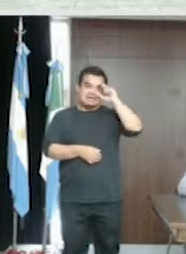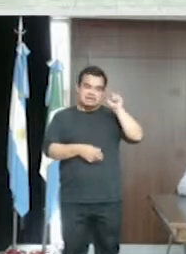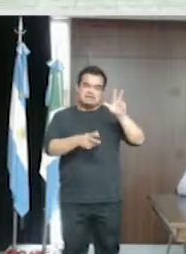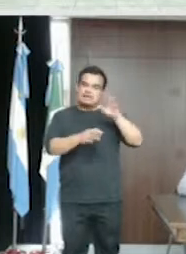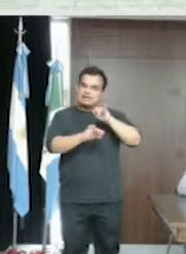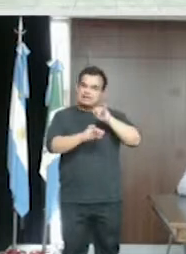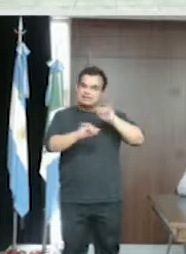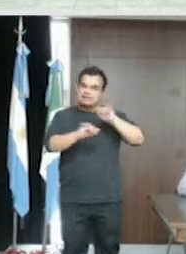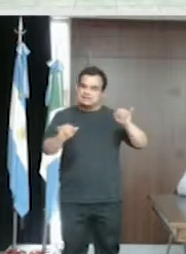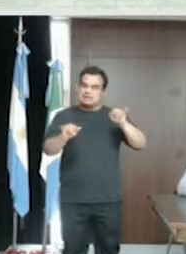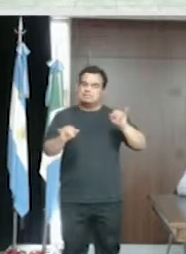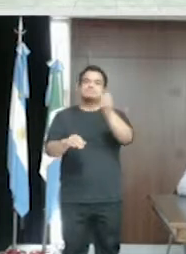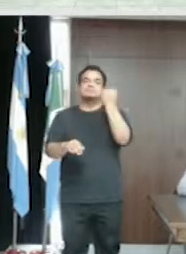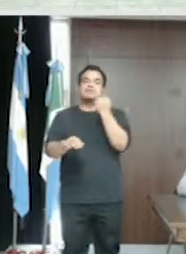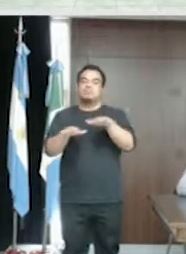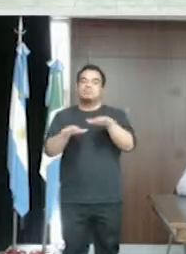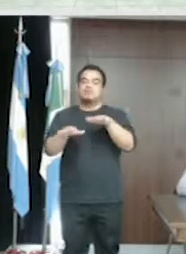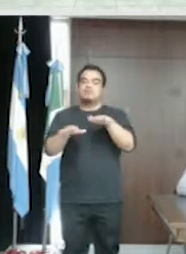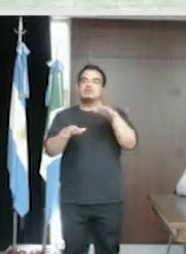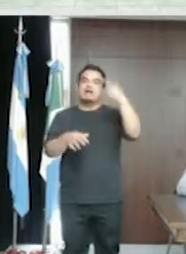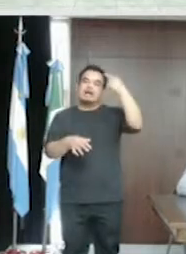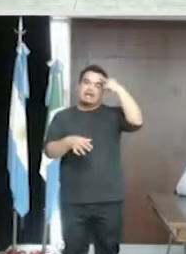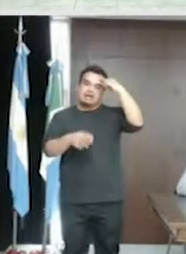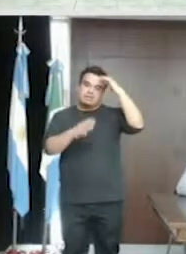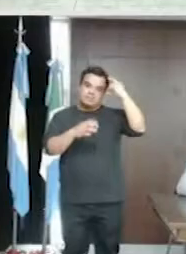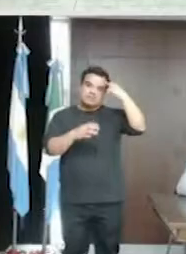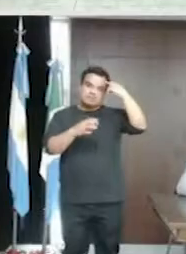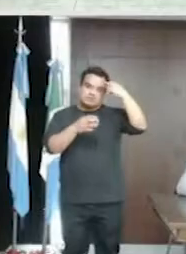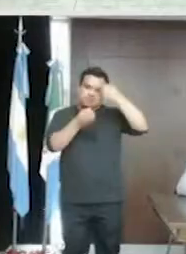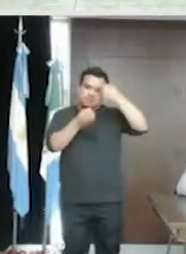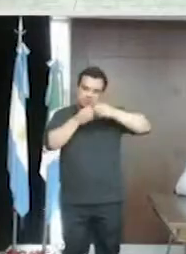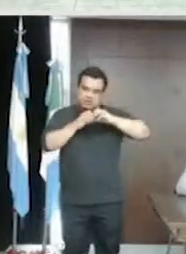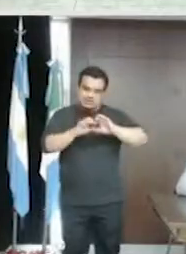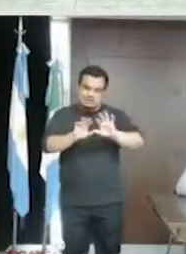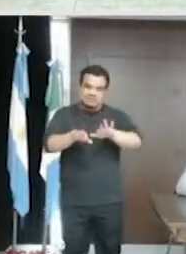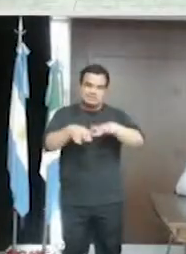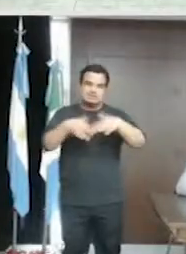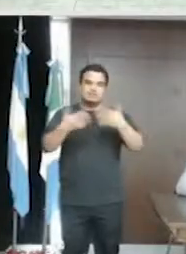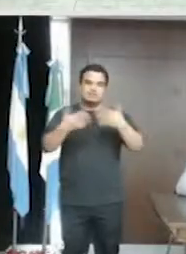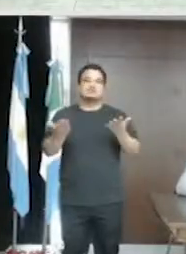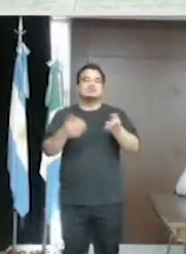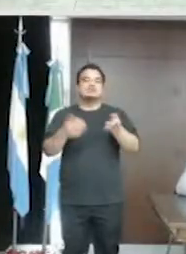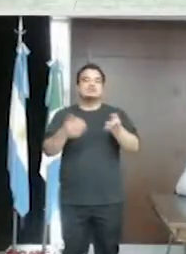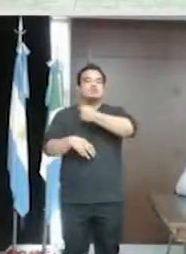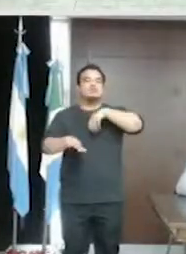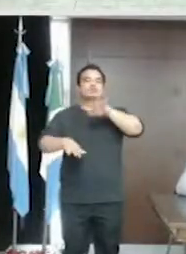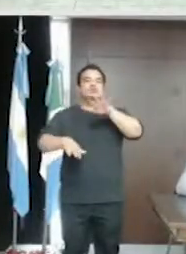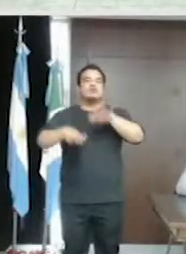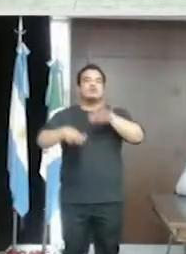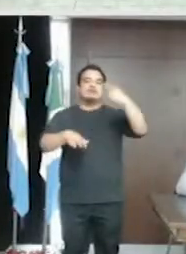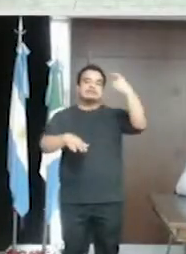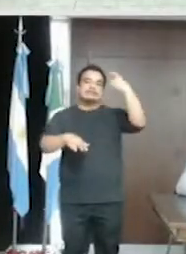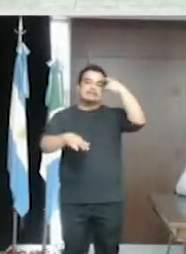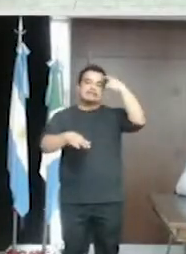las manifestaciones conductuales están muy vinculadas a el deterioro cognitivo. Es decir, el cerebro